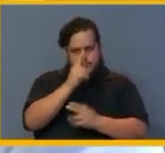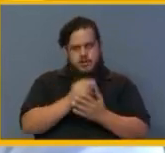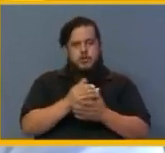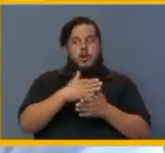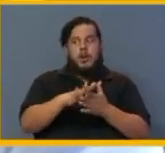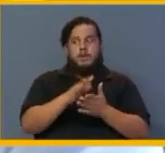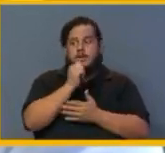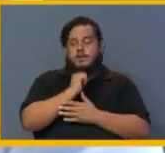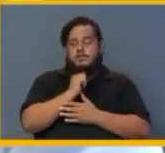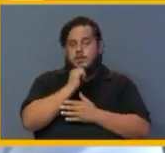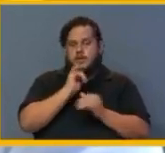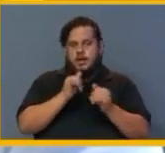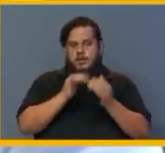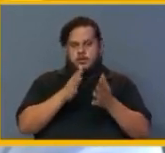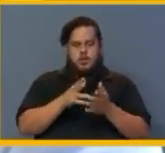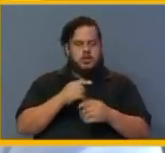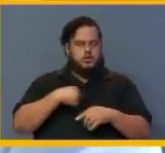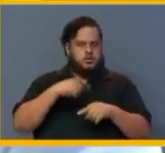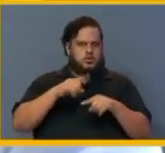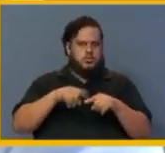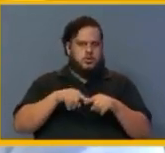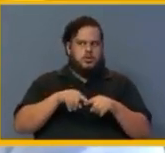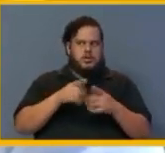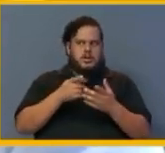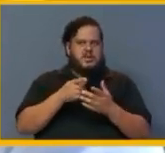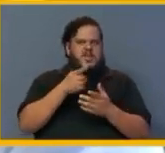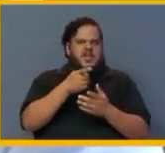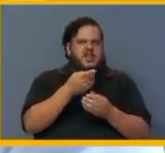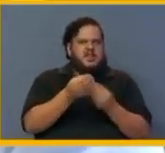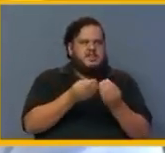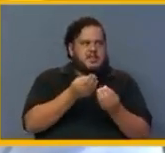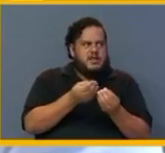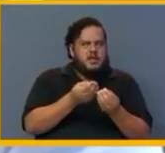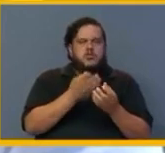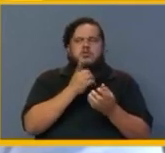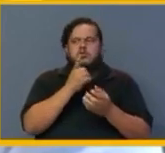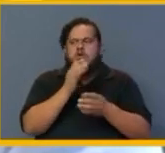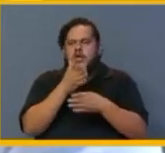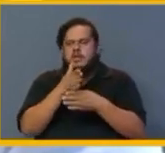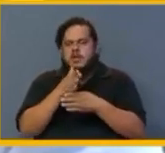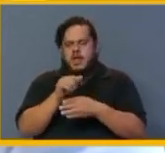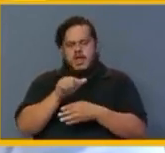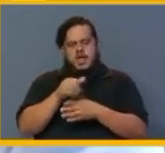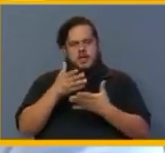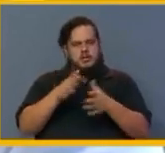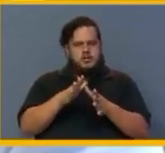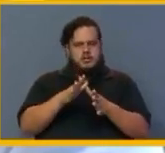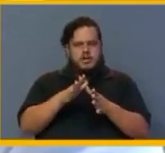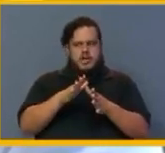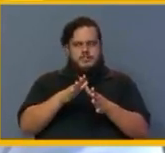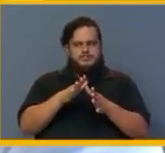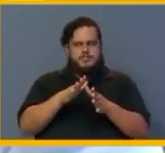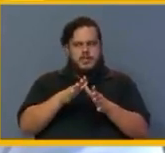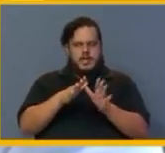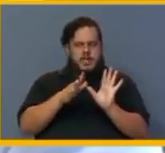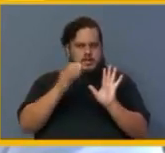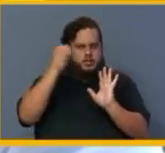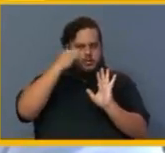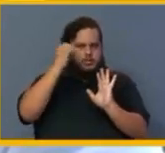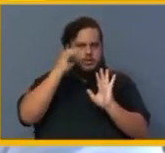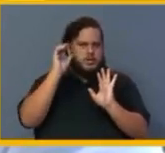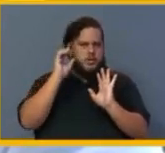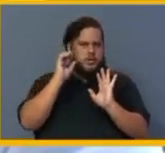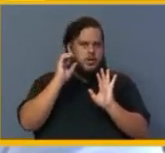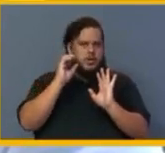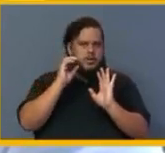¿verdad? No estar pendiente de dónde está, qué está haciendo, con quién está compartiendo. Yo creo que ya eso queda a criterio y disposición del